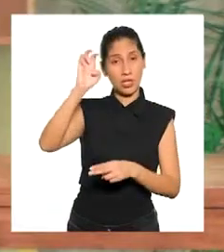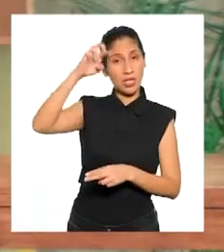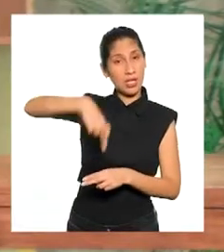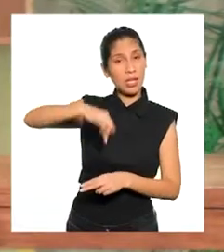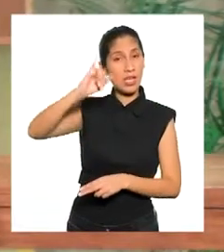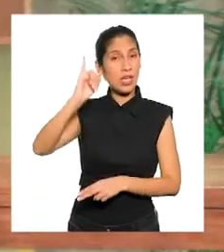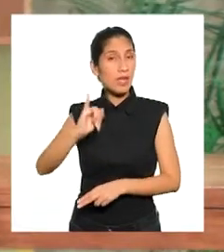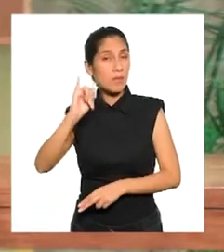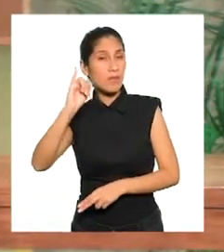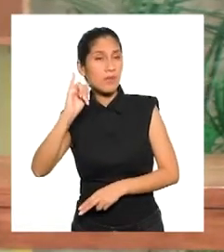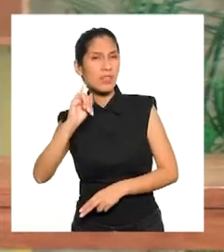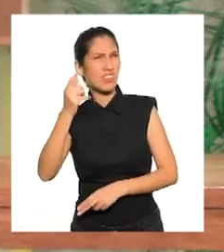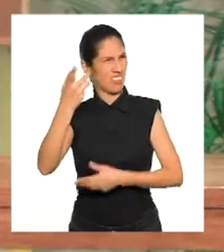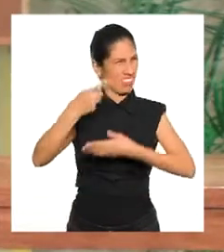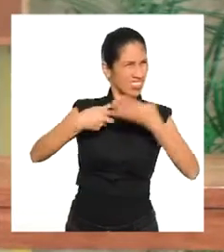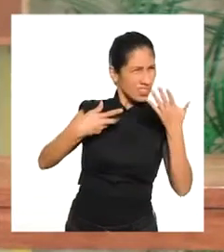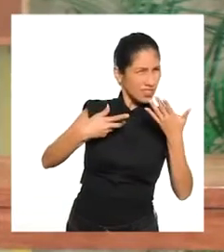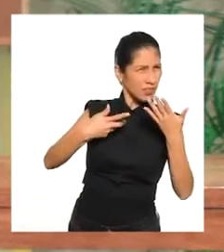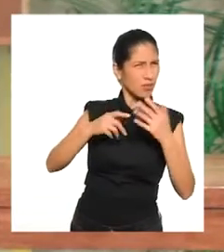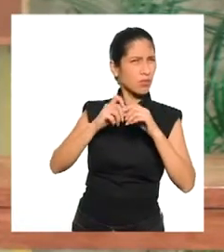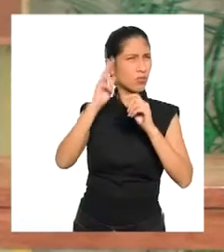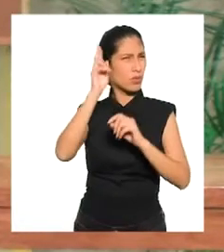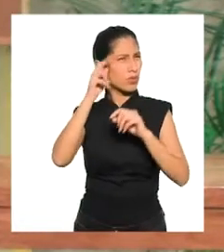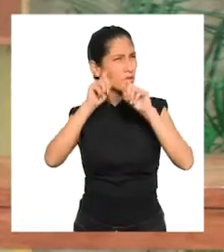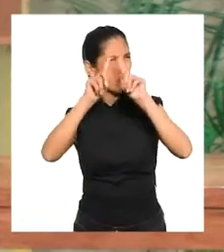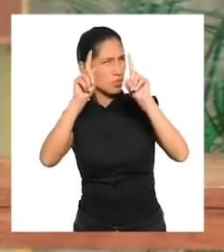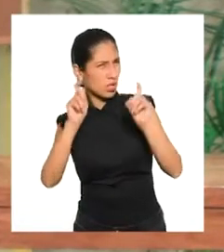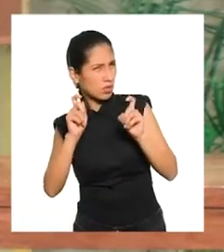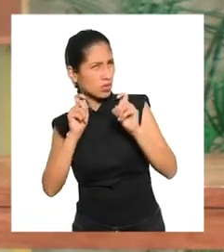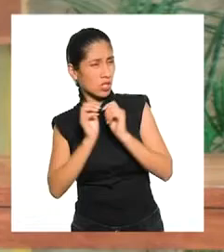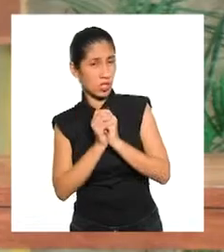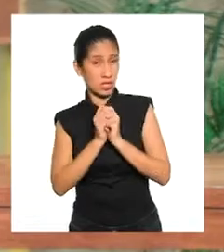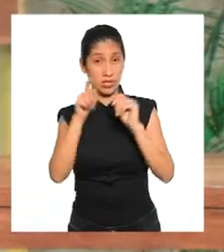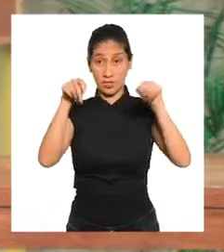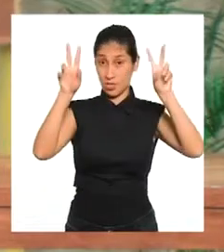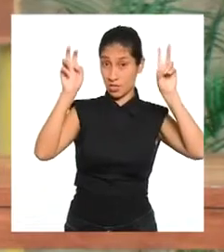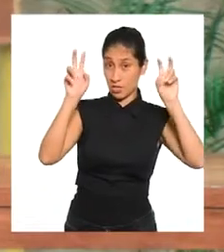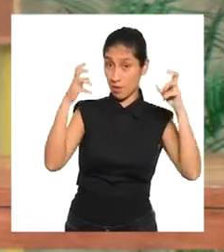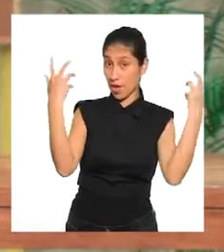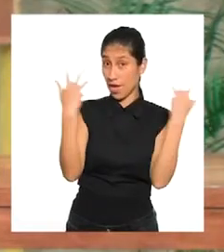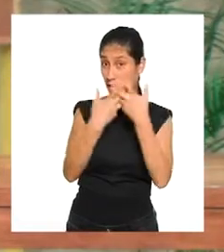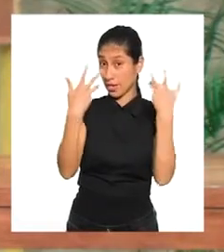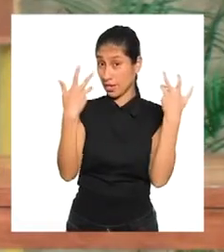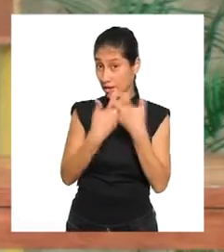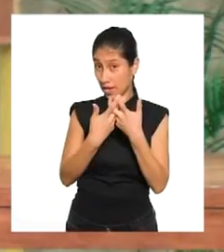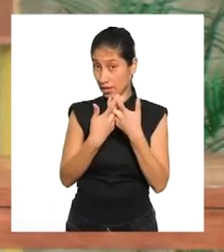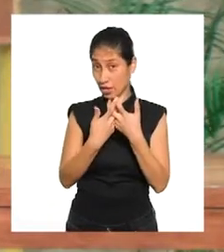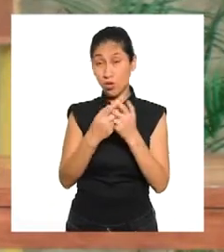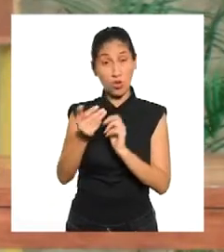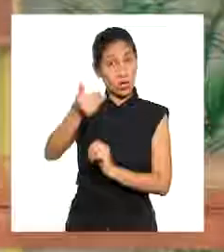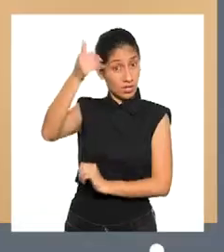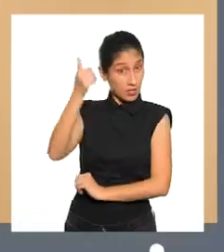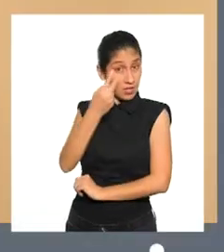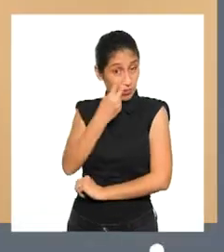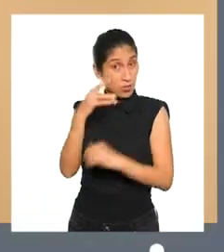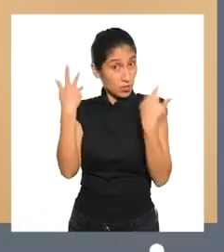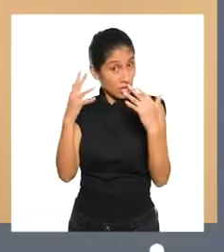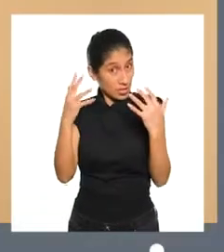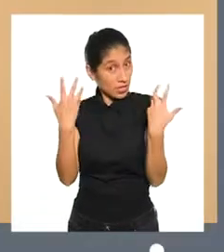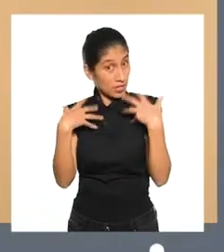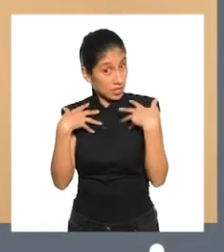qué? Profesor, una pregunta. ¿Ese tema tiene que ver con los determinantes de la salud que vimos la vez pasada?